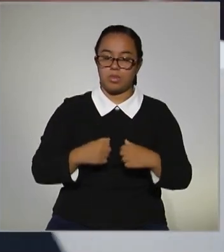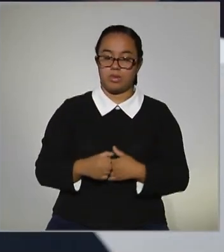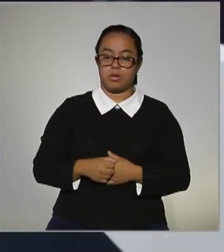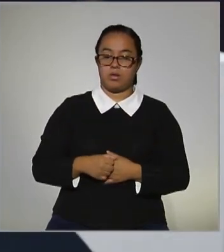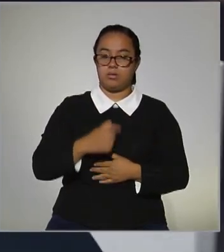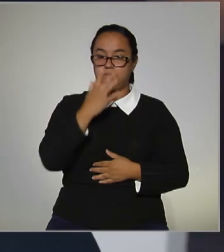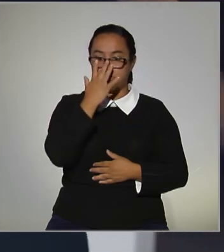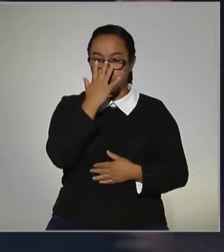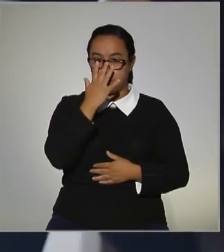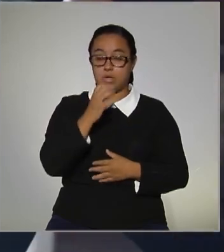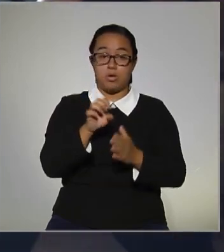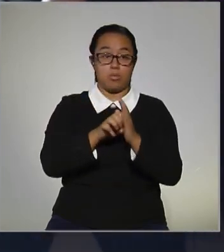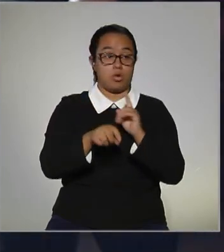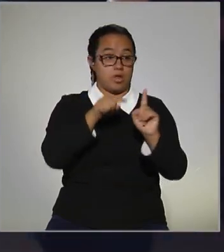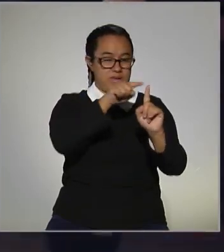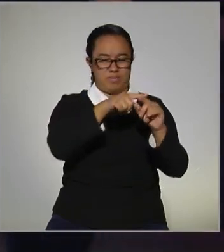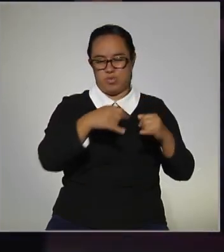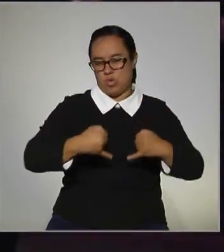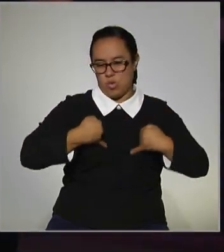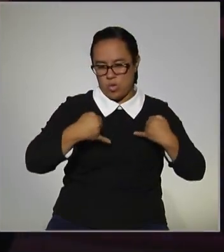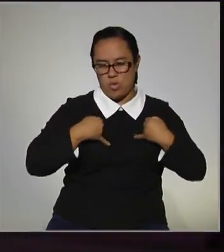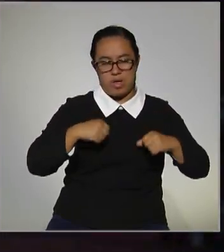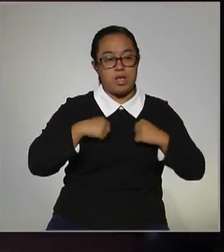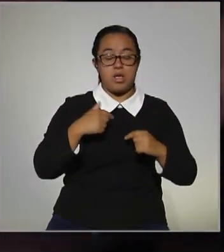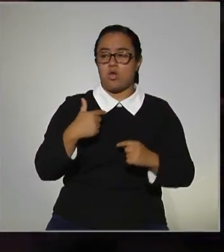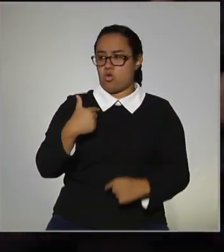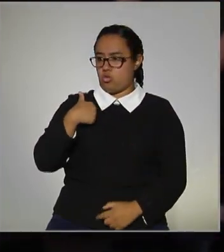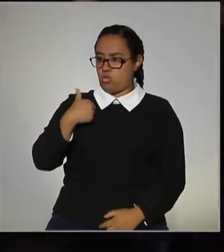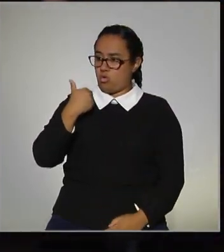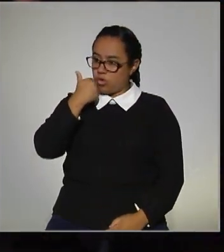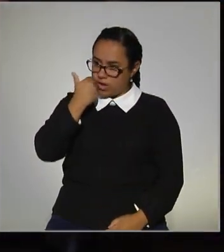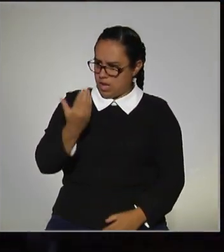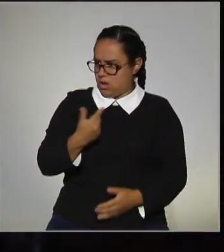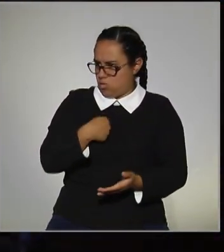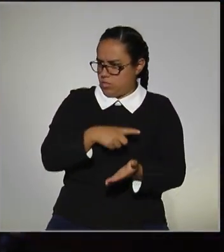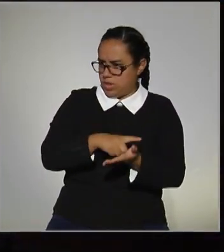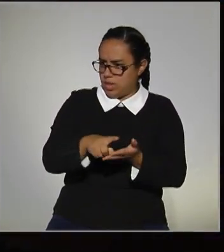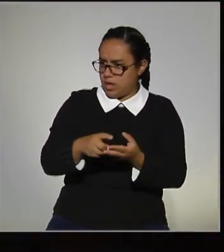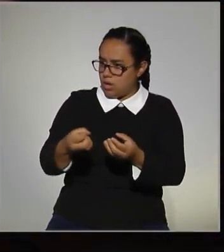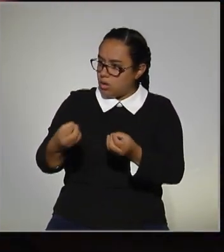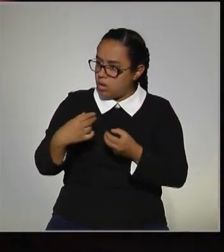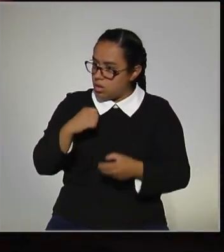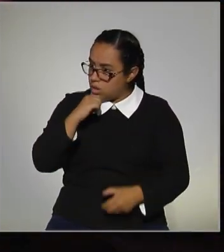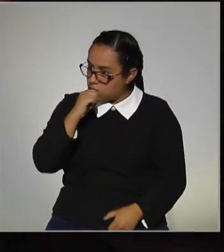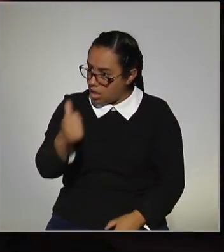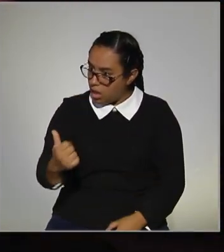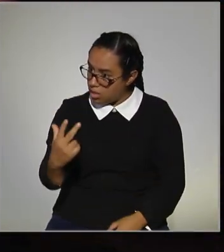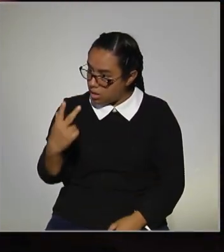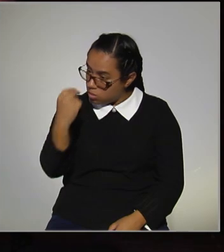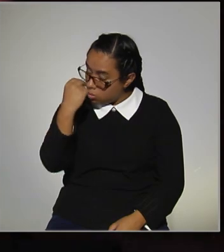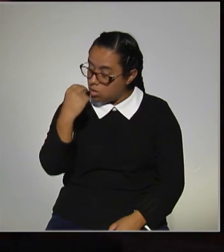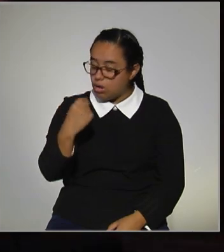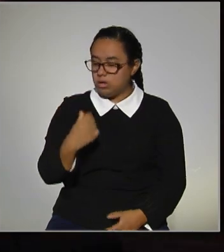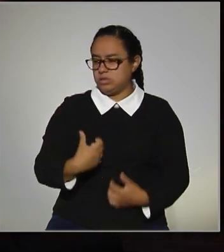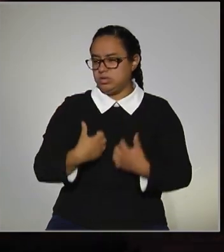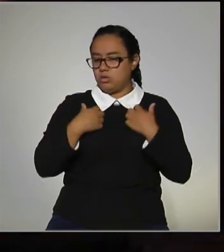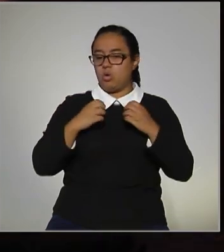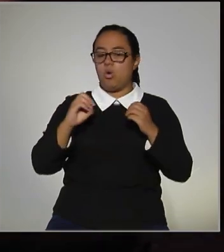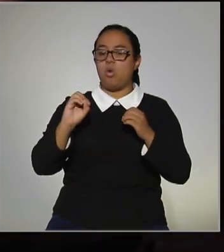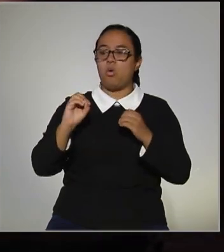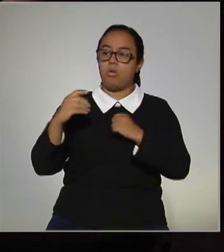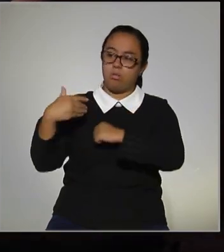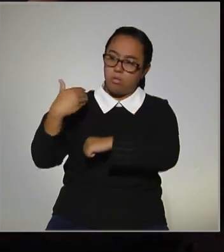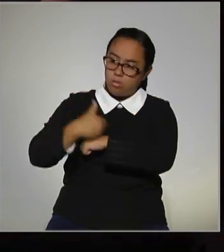niega algo a lo que los chavos sentían que merecían tener derecho. O sea, o me niegan un privilegio, o